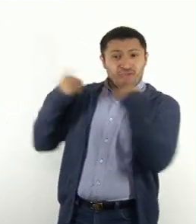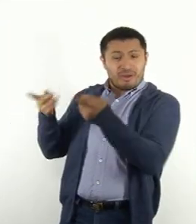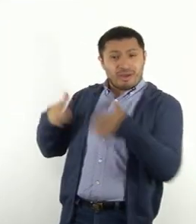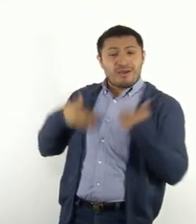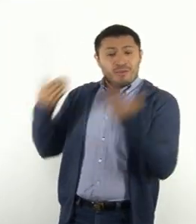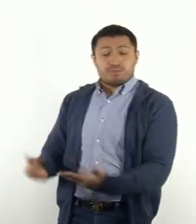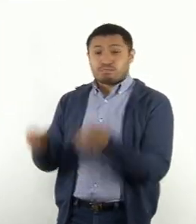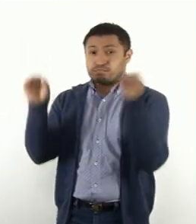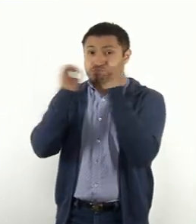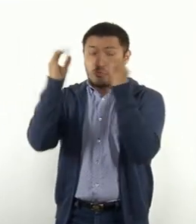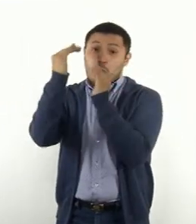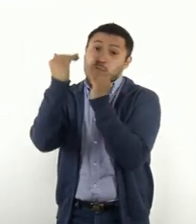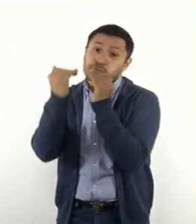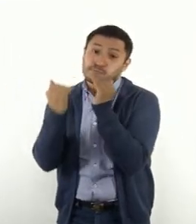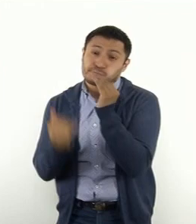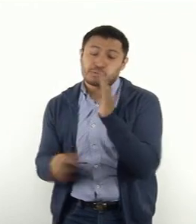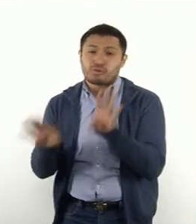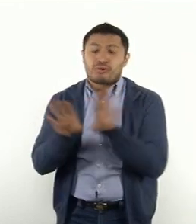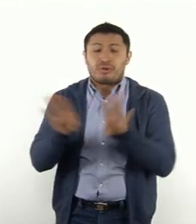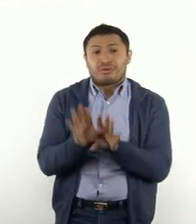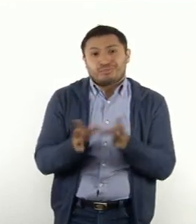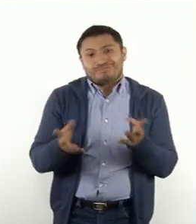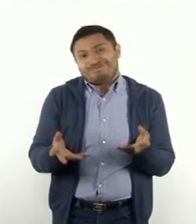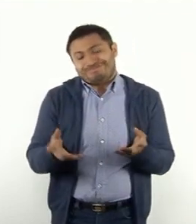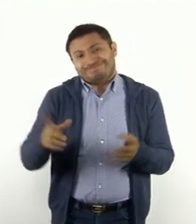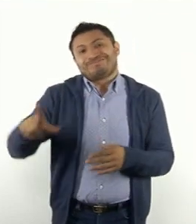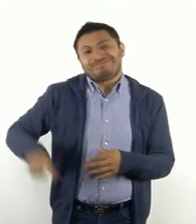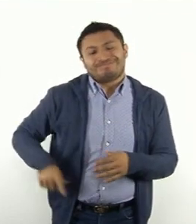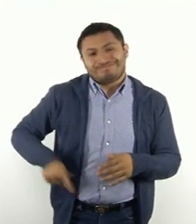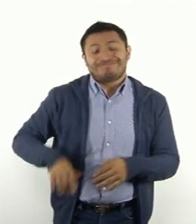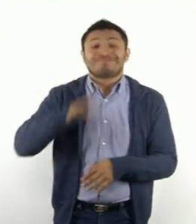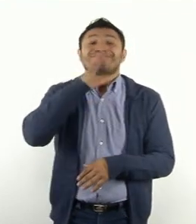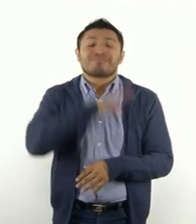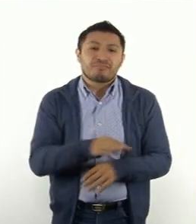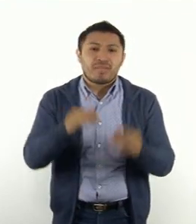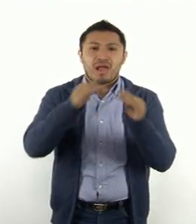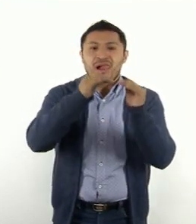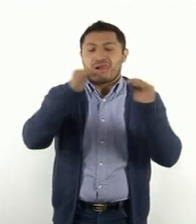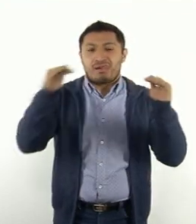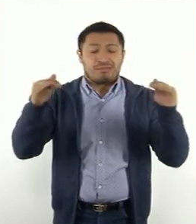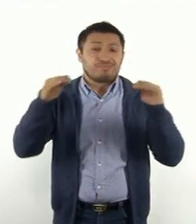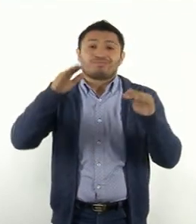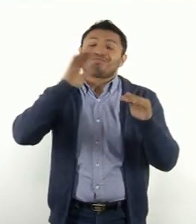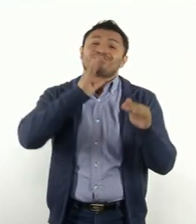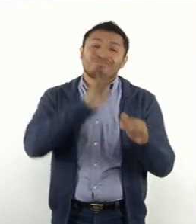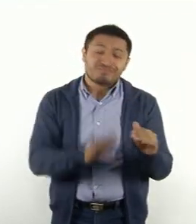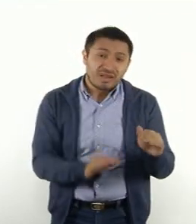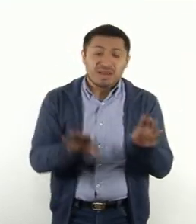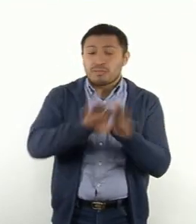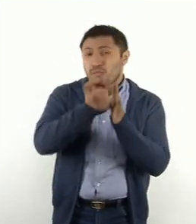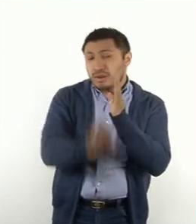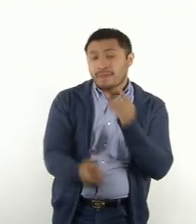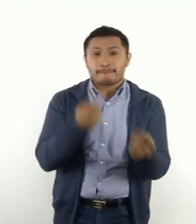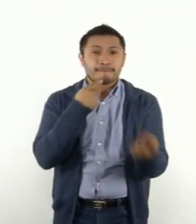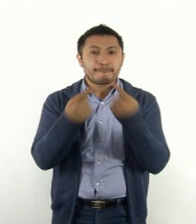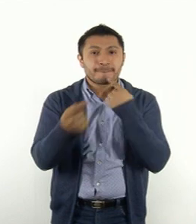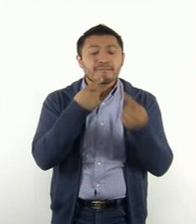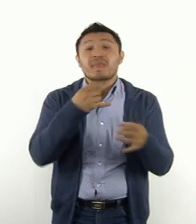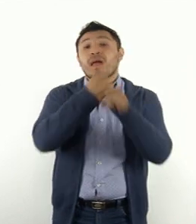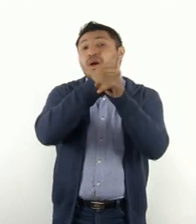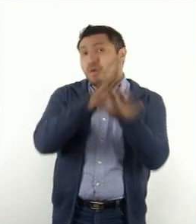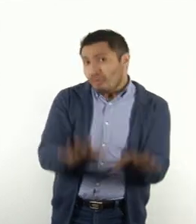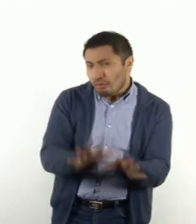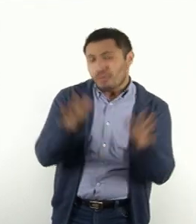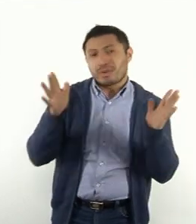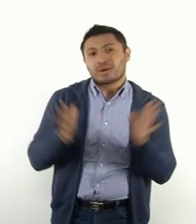las herramientas que alimentan la vida democrática. Por ejemplo, el diálogo, la información y la